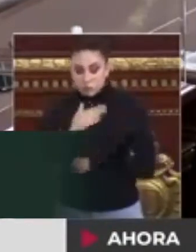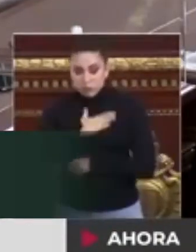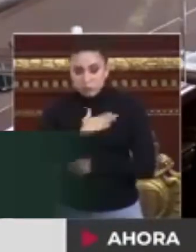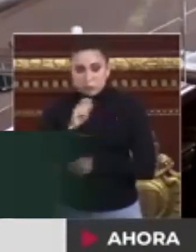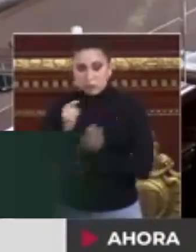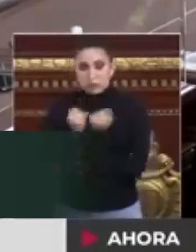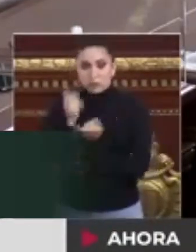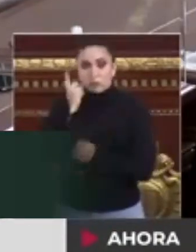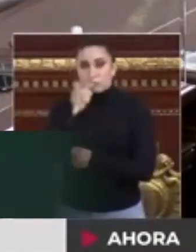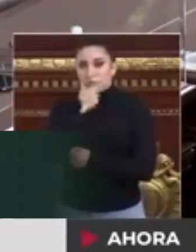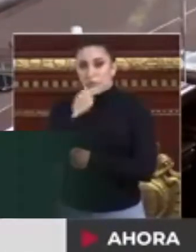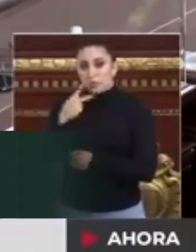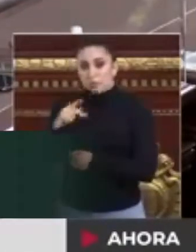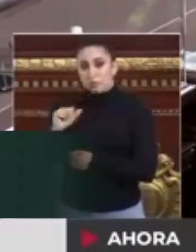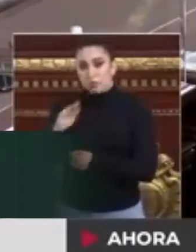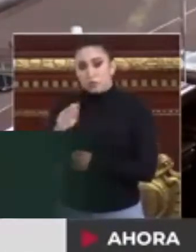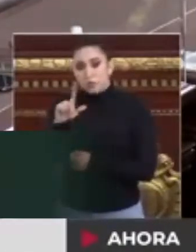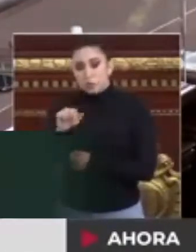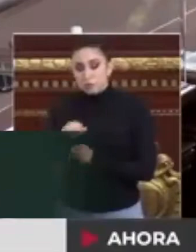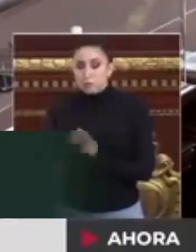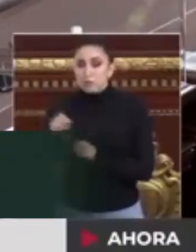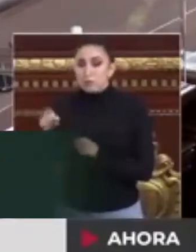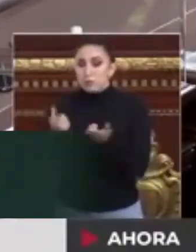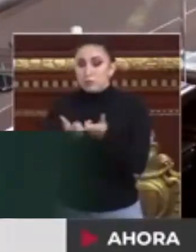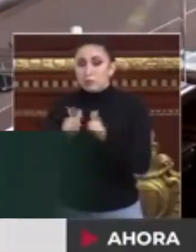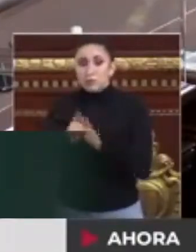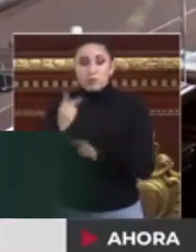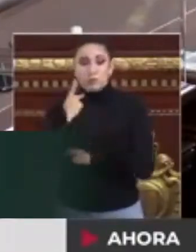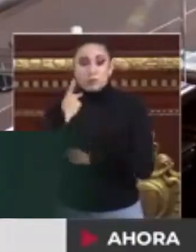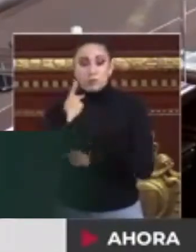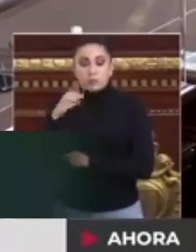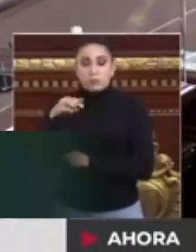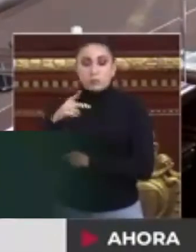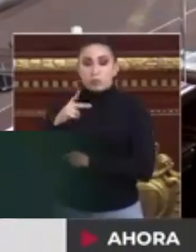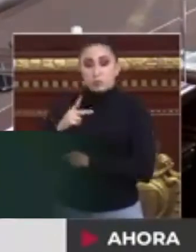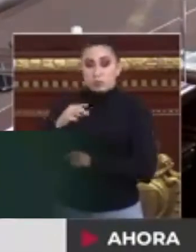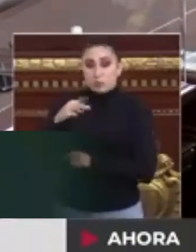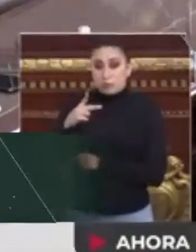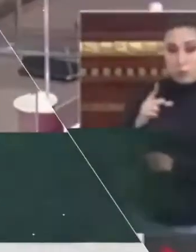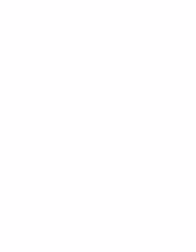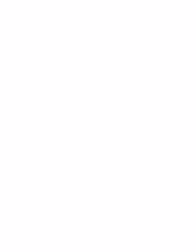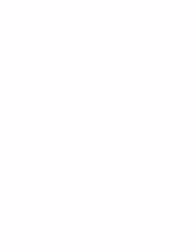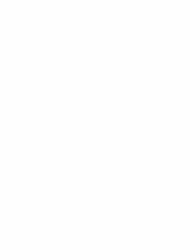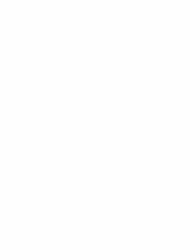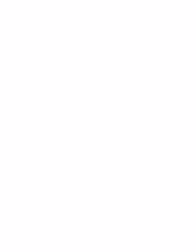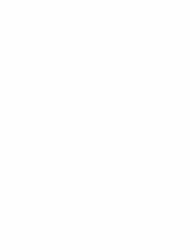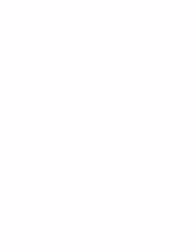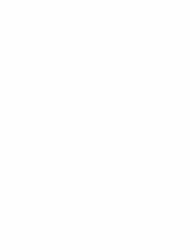mínimas mundiales de niños afectados por la orfandad asociada al COVID-19.